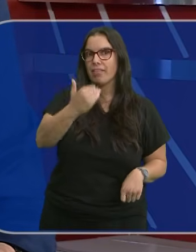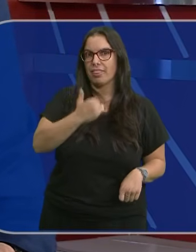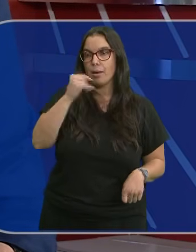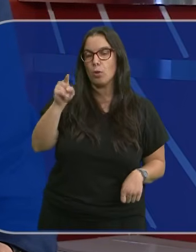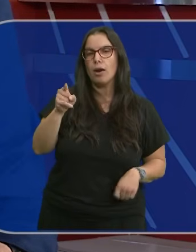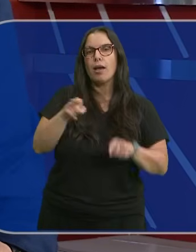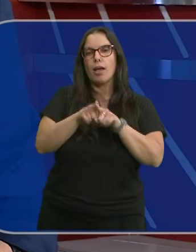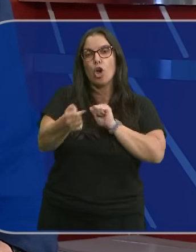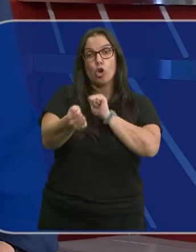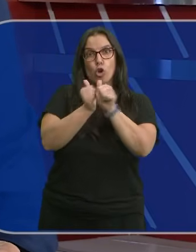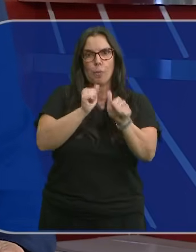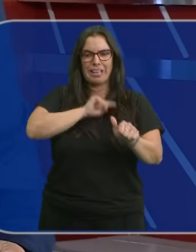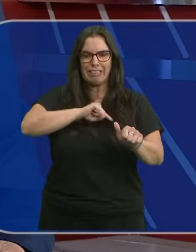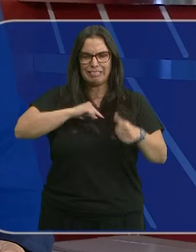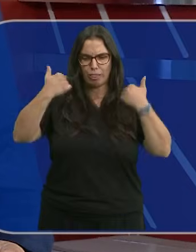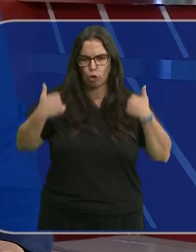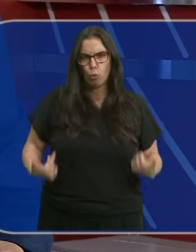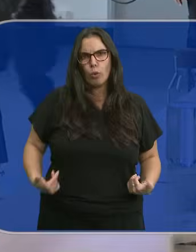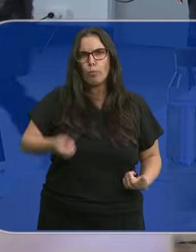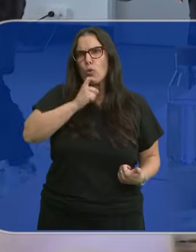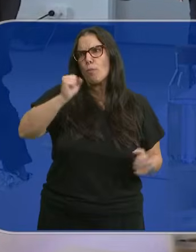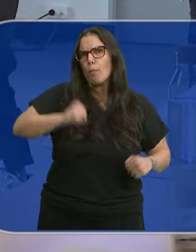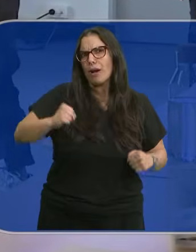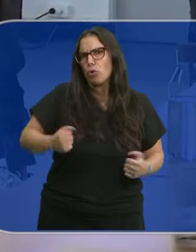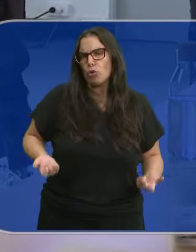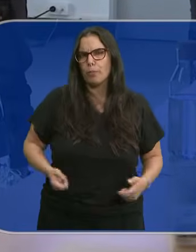han conseguido reproducir estas sensaciones.